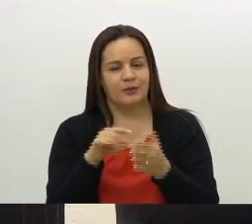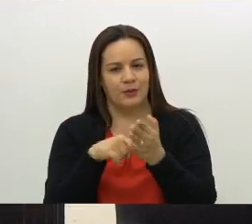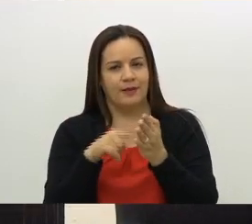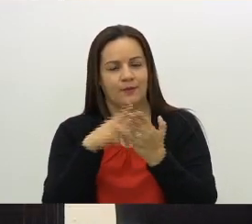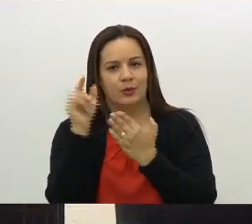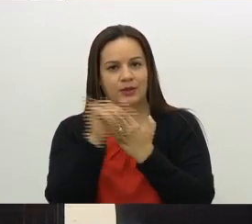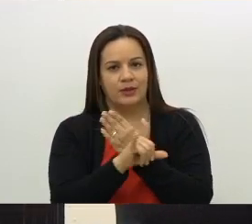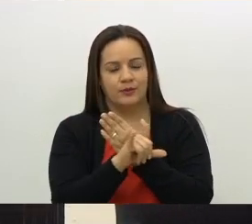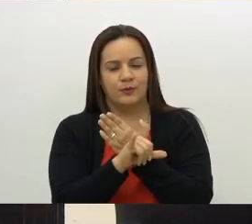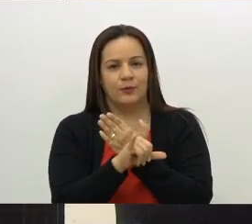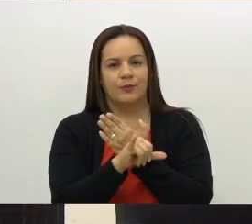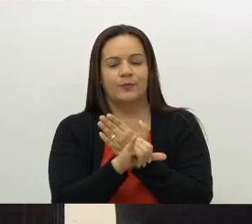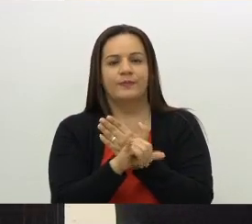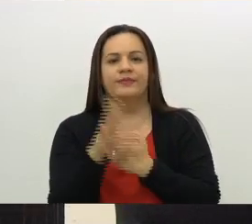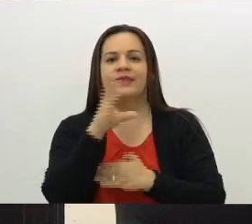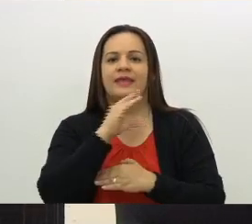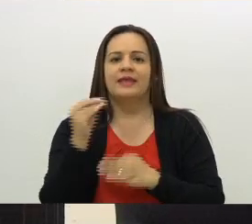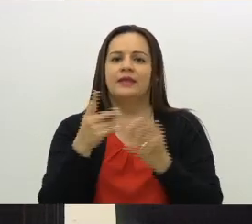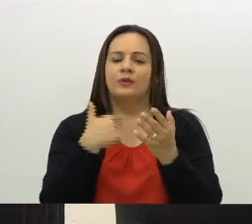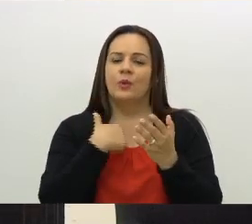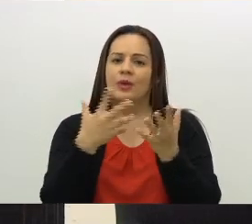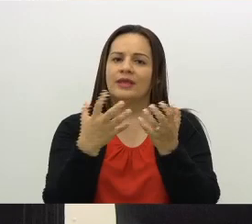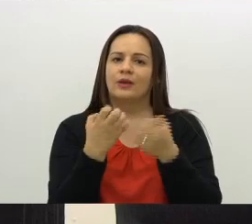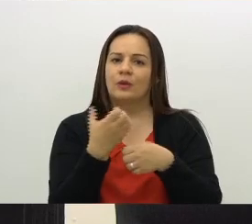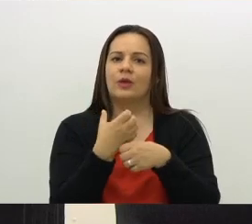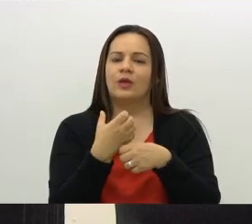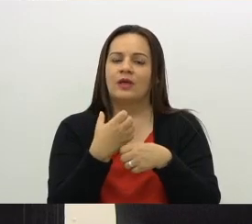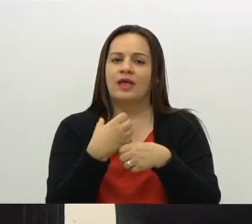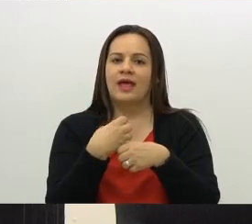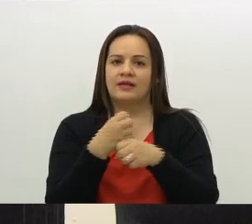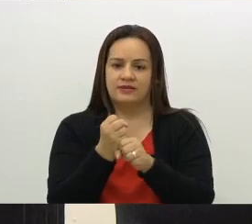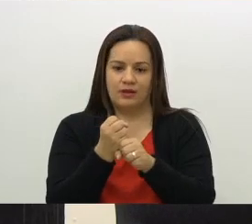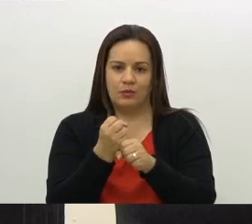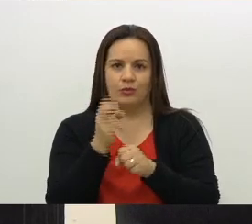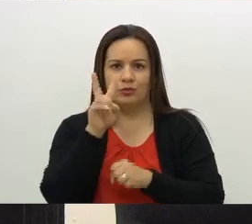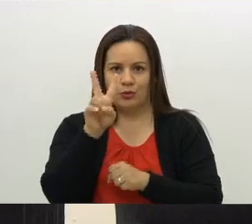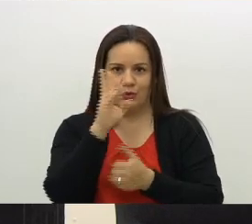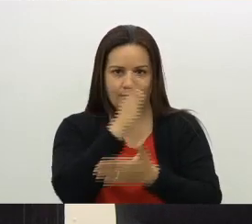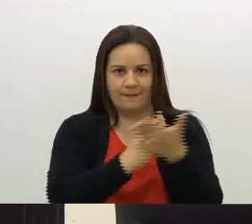proyecto y quiero dividirlo en dos. La parte